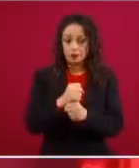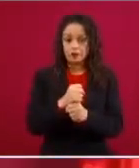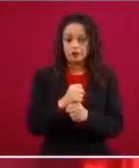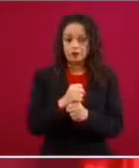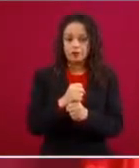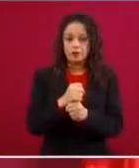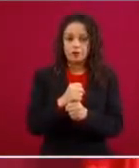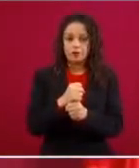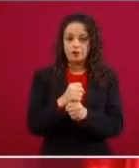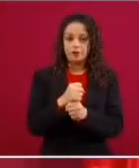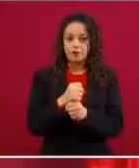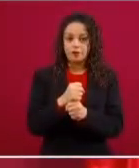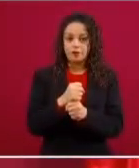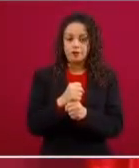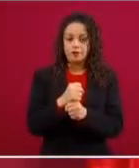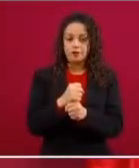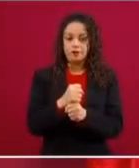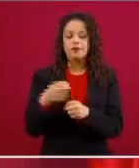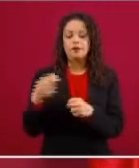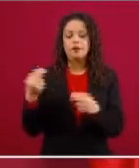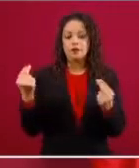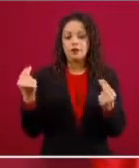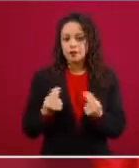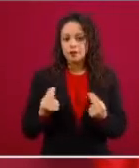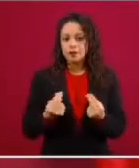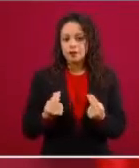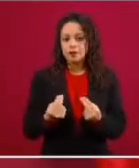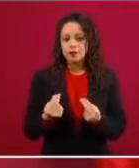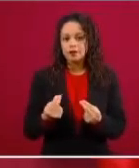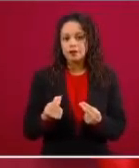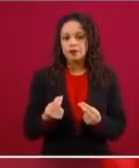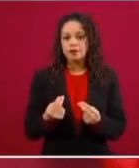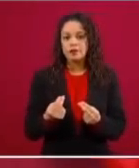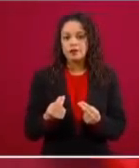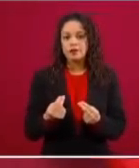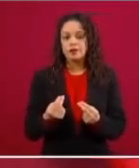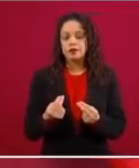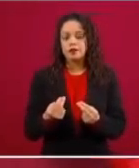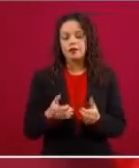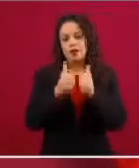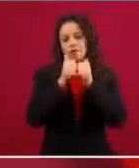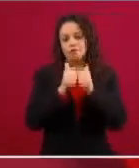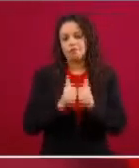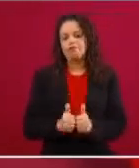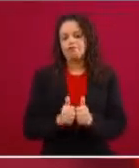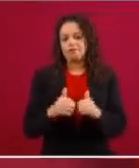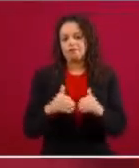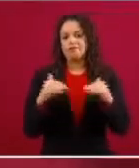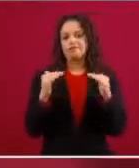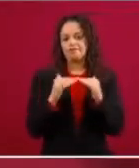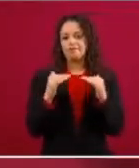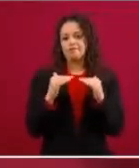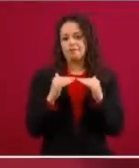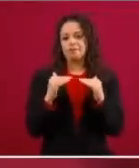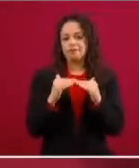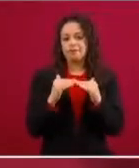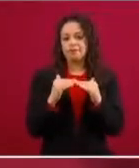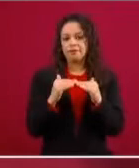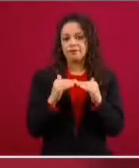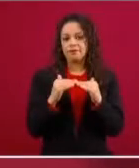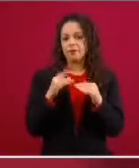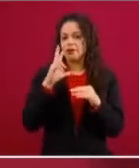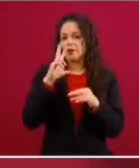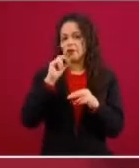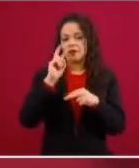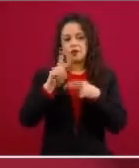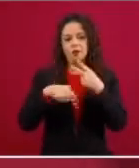se tenían que guardar, retirarse los trabajadores al